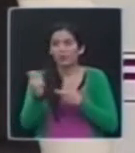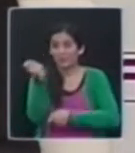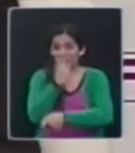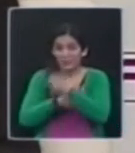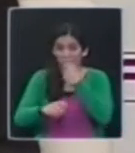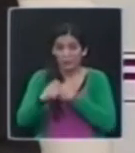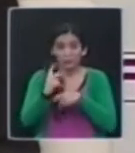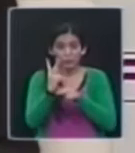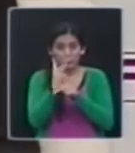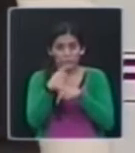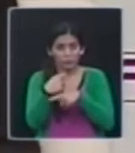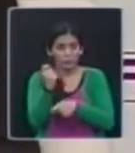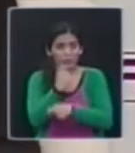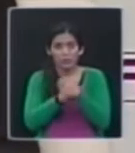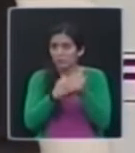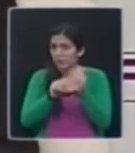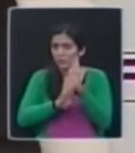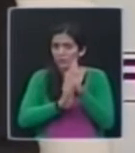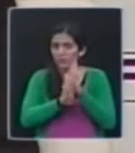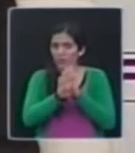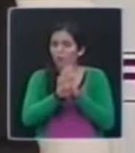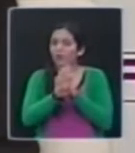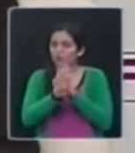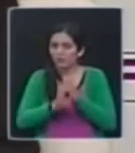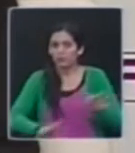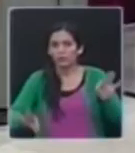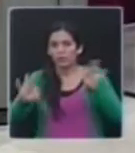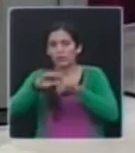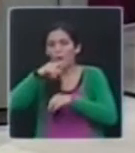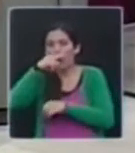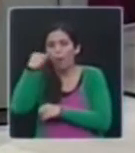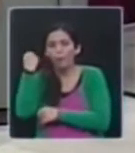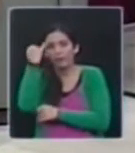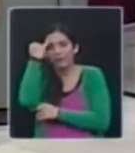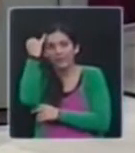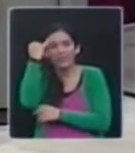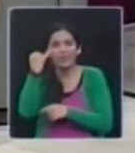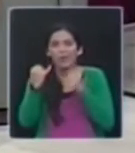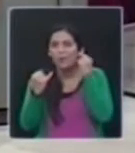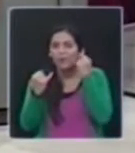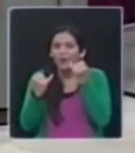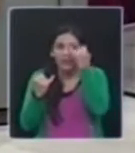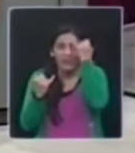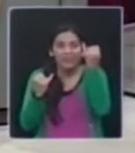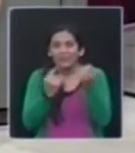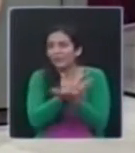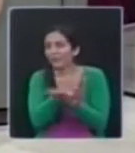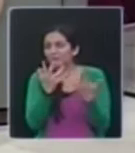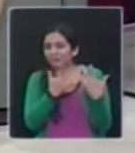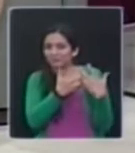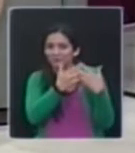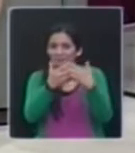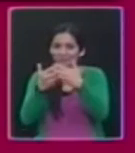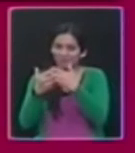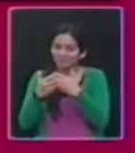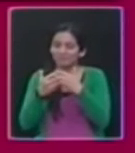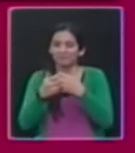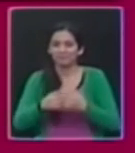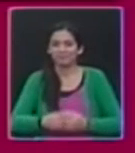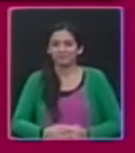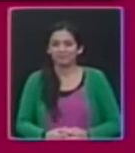porque las decisiones se toman en conjunto y es algo clave para el desarrollo de las empresas y de la